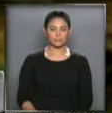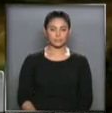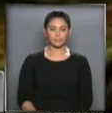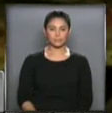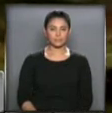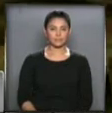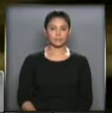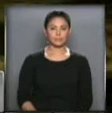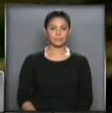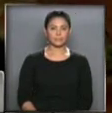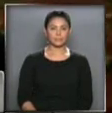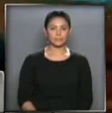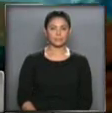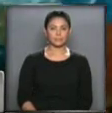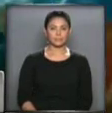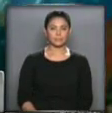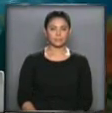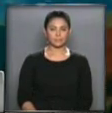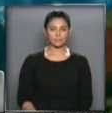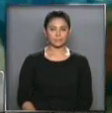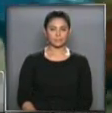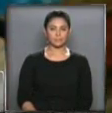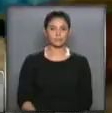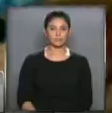estás aquí. Porque aquí